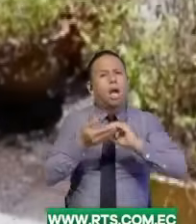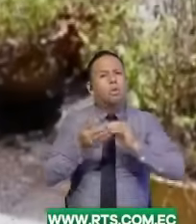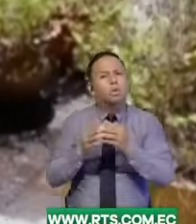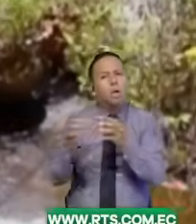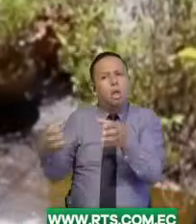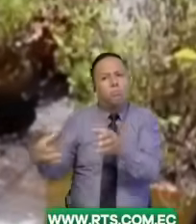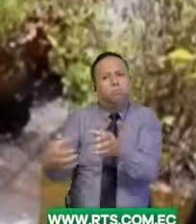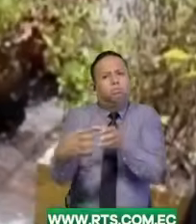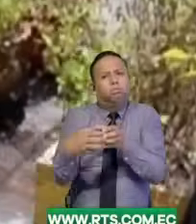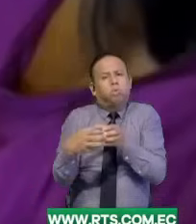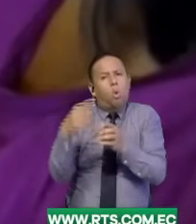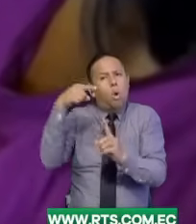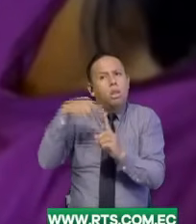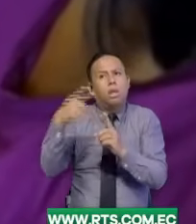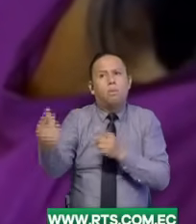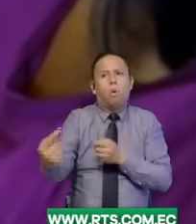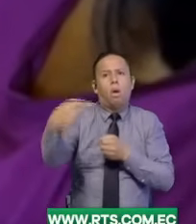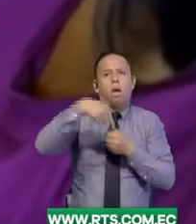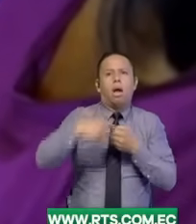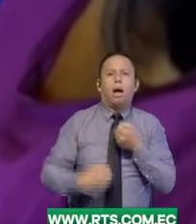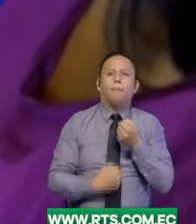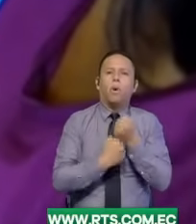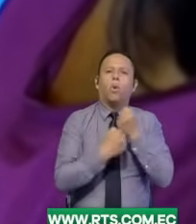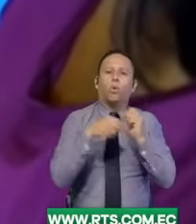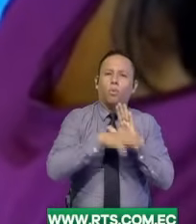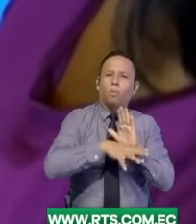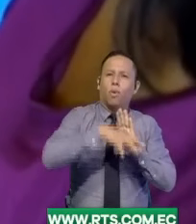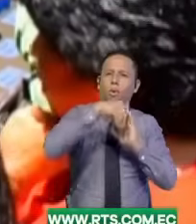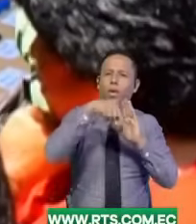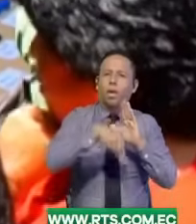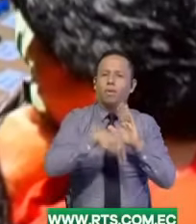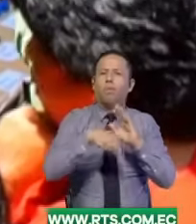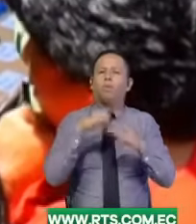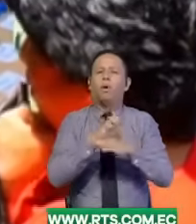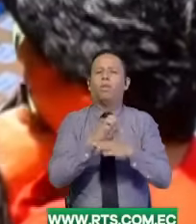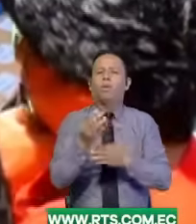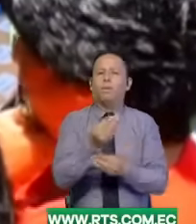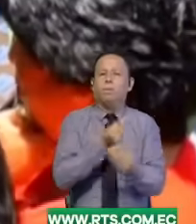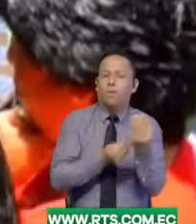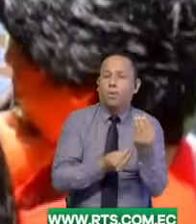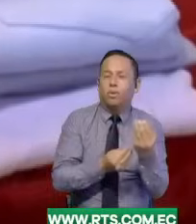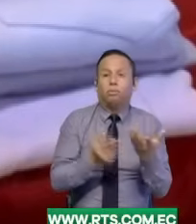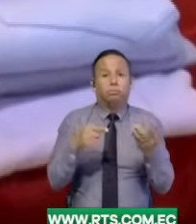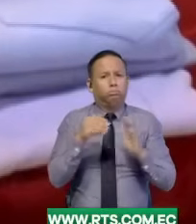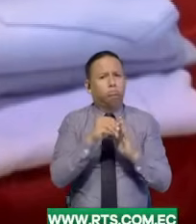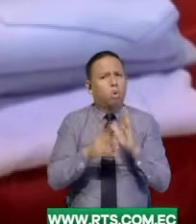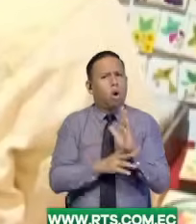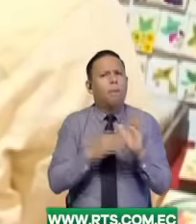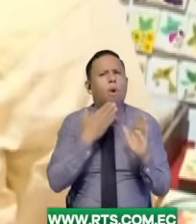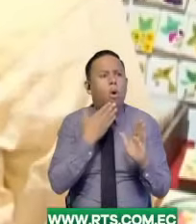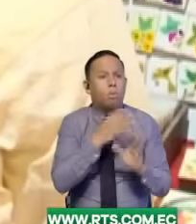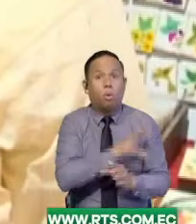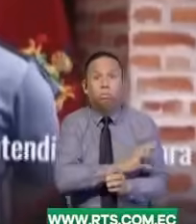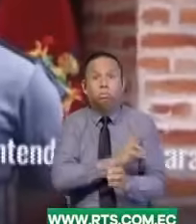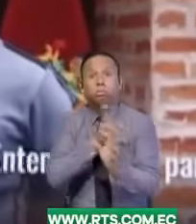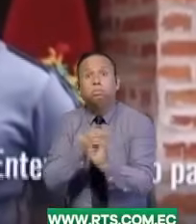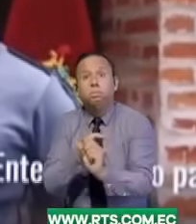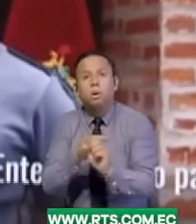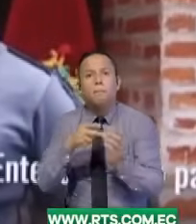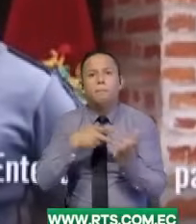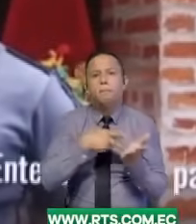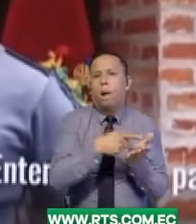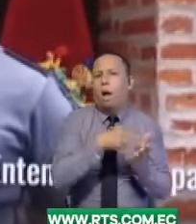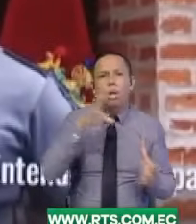atraer inversiones que apoyen a sus proyectos de emprendimiento. El programa cubre todos los gastos del viaje.